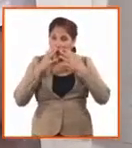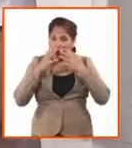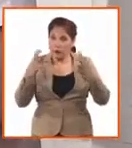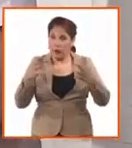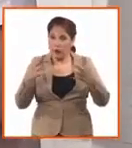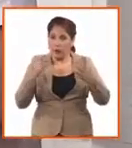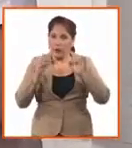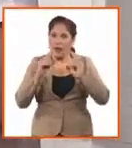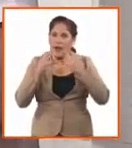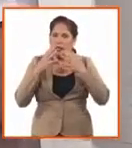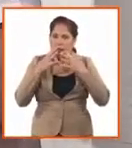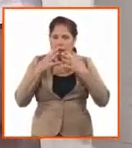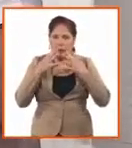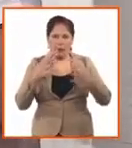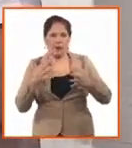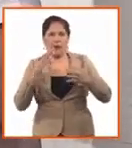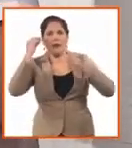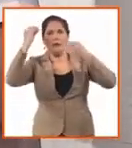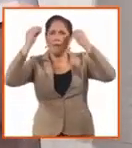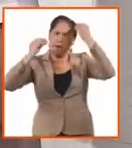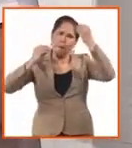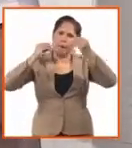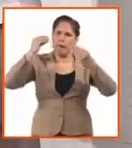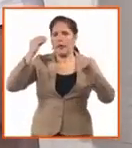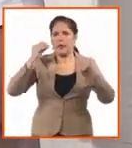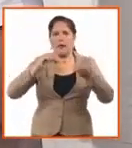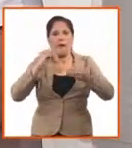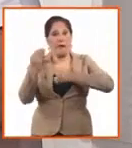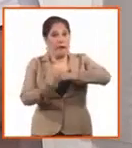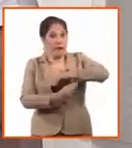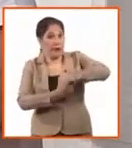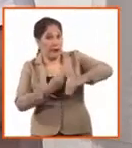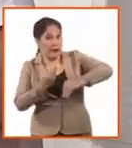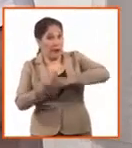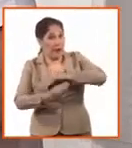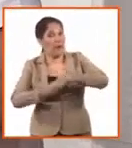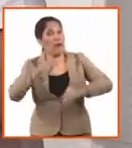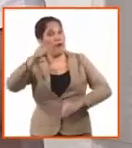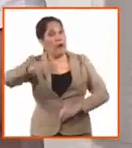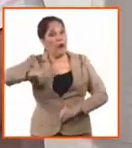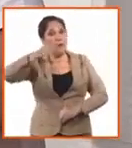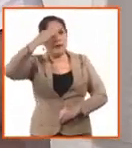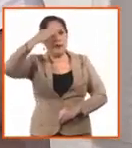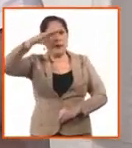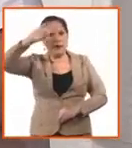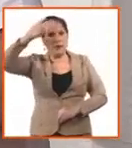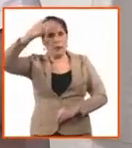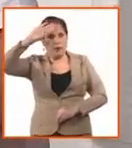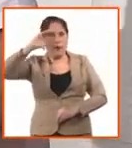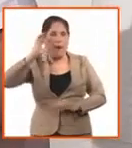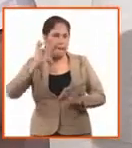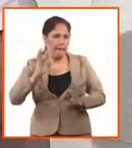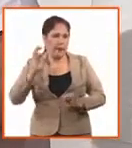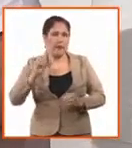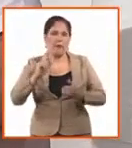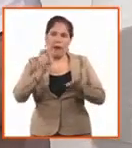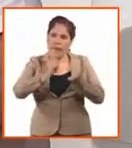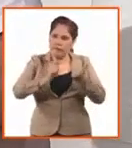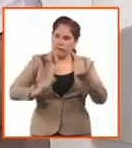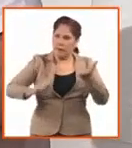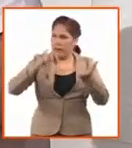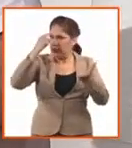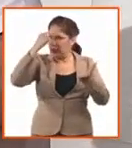y pensar las reformas actuales en cuba desde ese legado del che